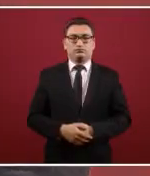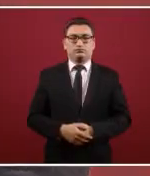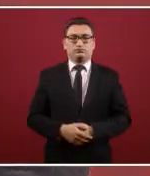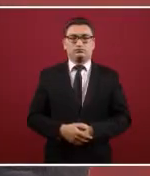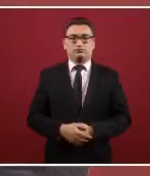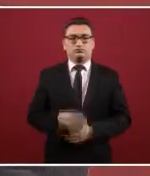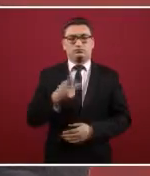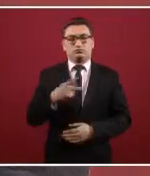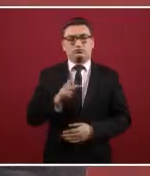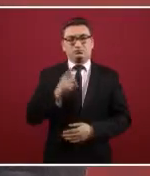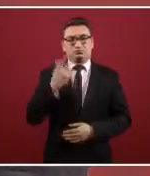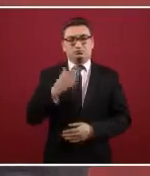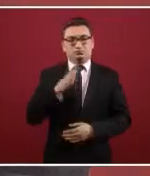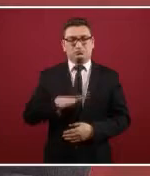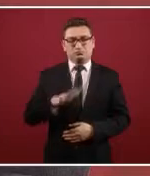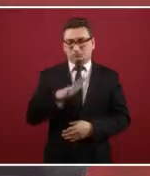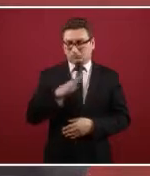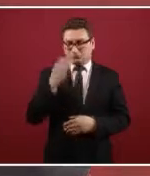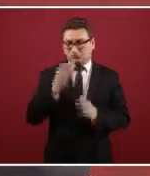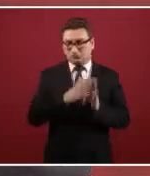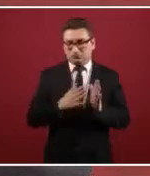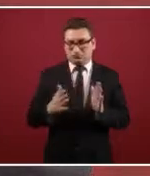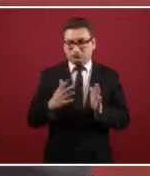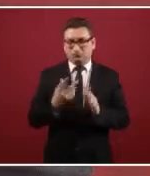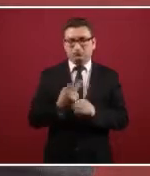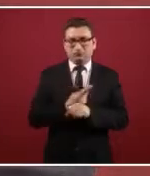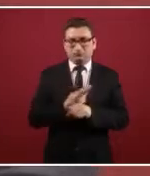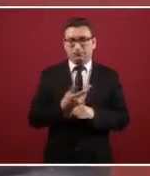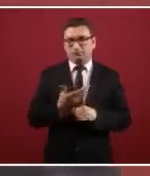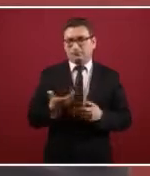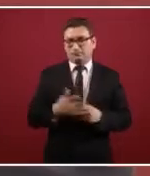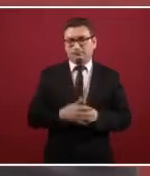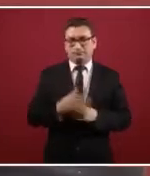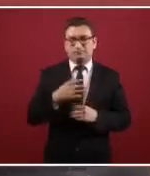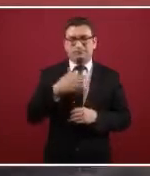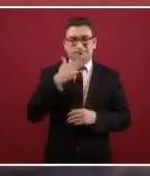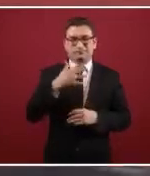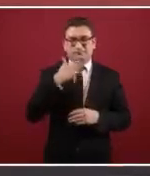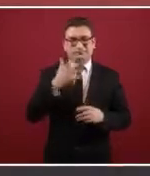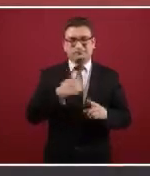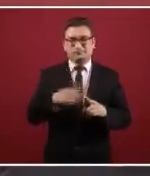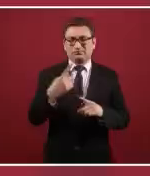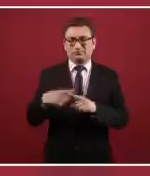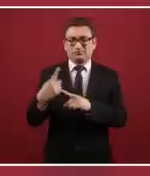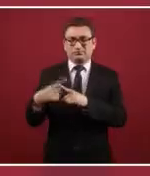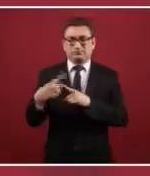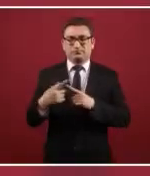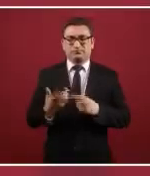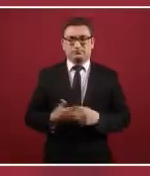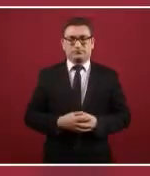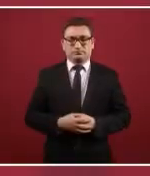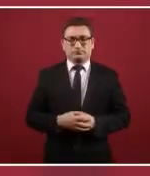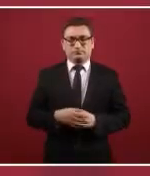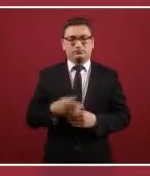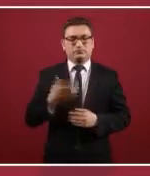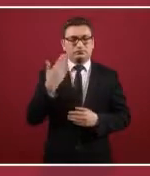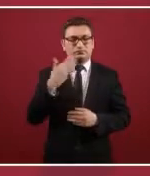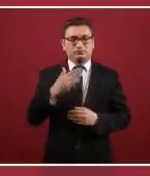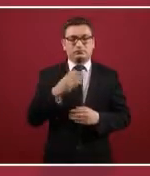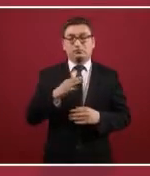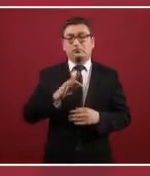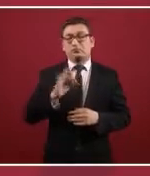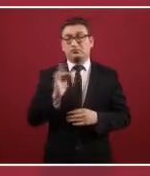sobre todo en los últimos tiempos, el que por corrupción o por